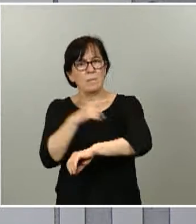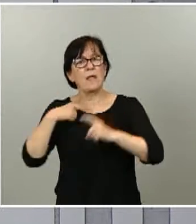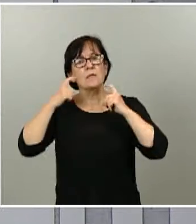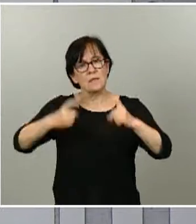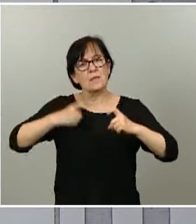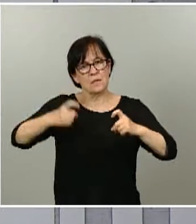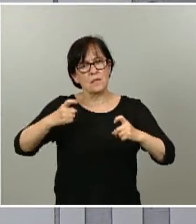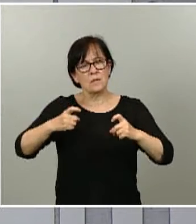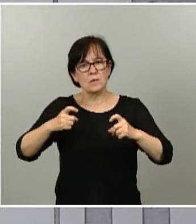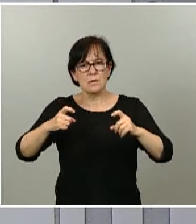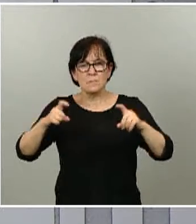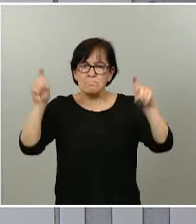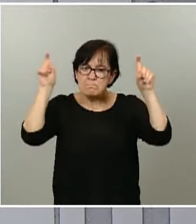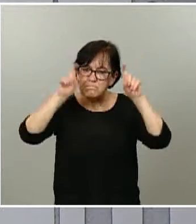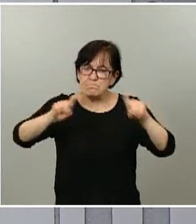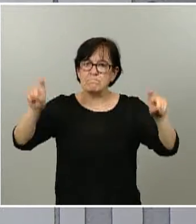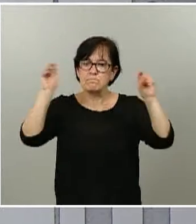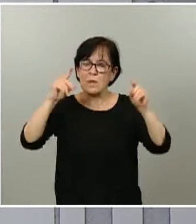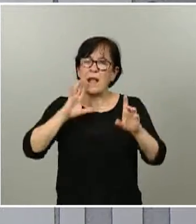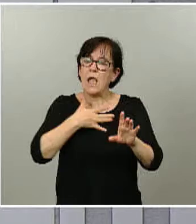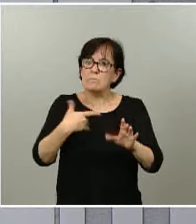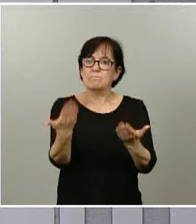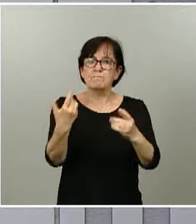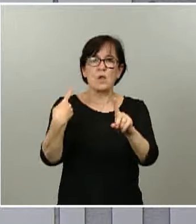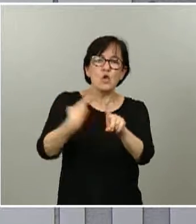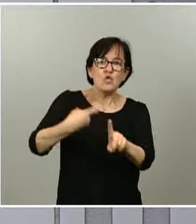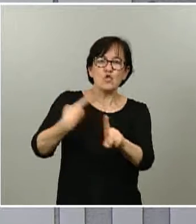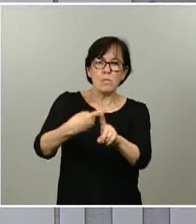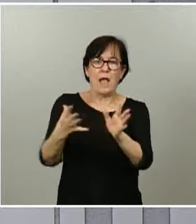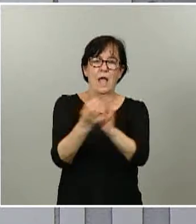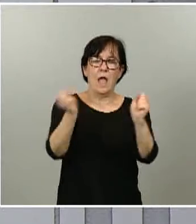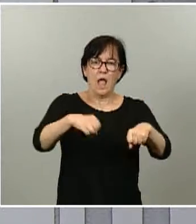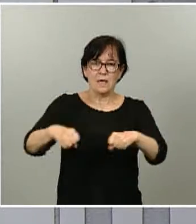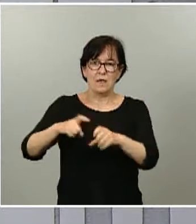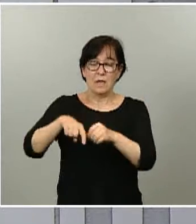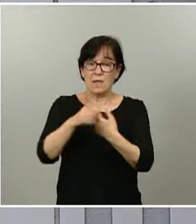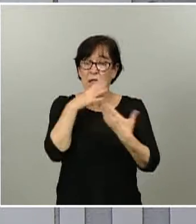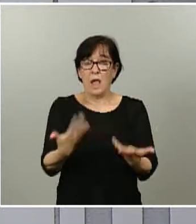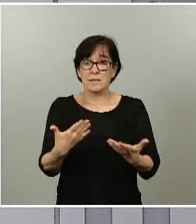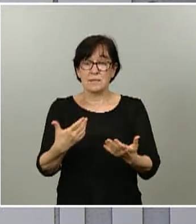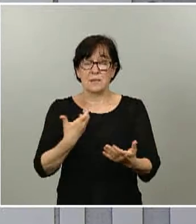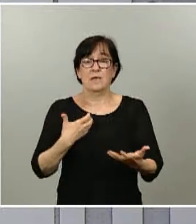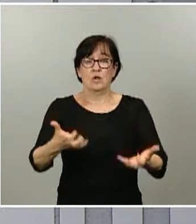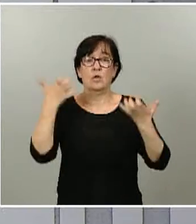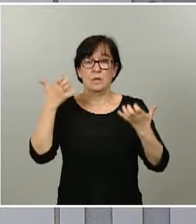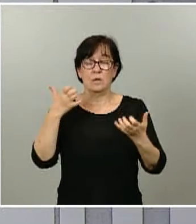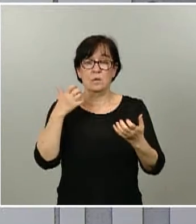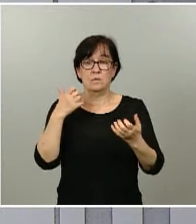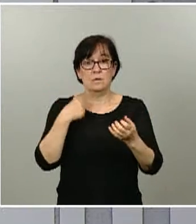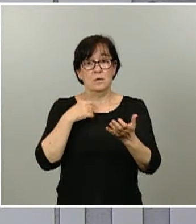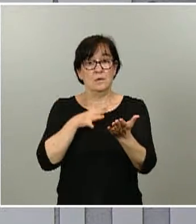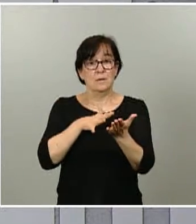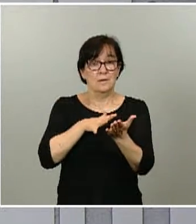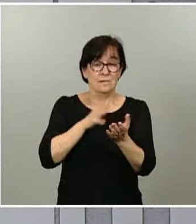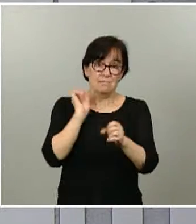pedagogía, para intentar sumar esas alianzas, y que en este momento, hasta que logremos combatir a este virus, circunstancia